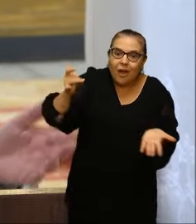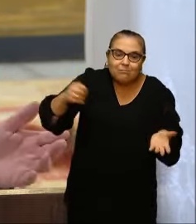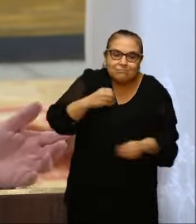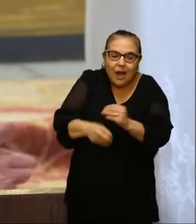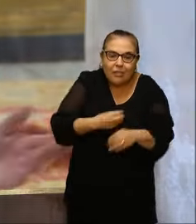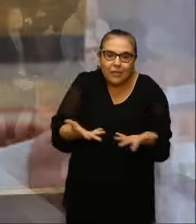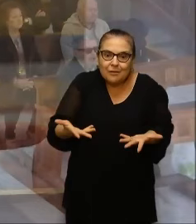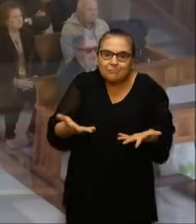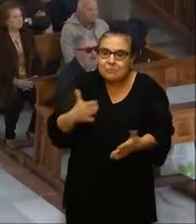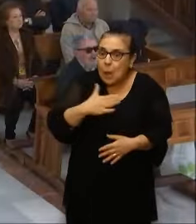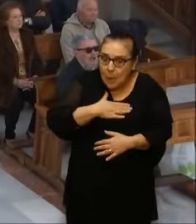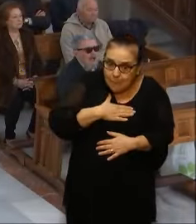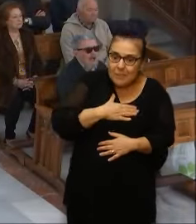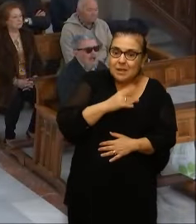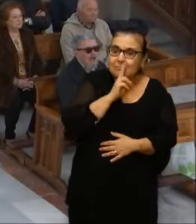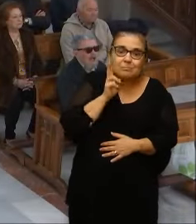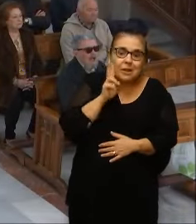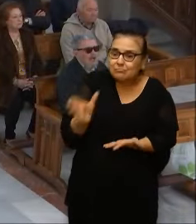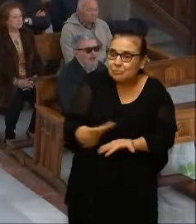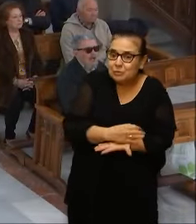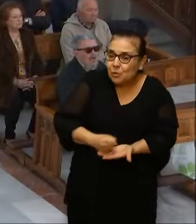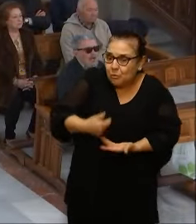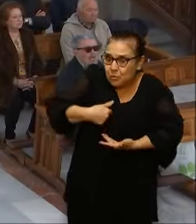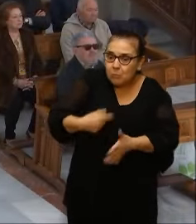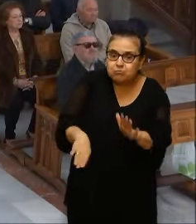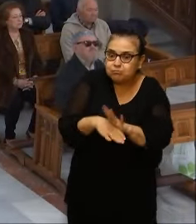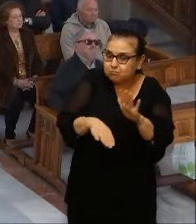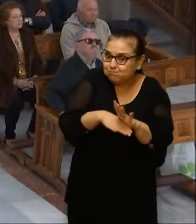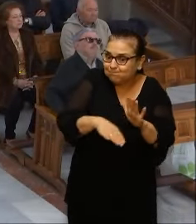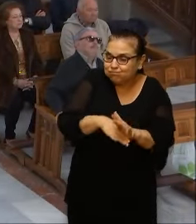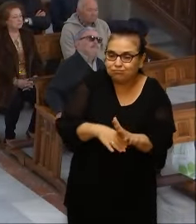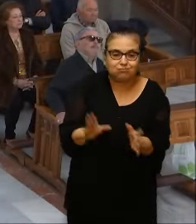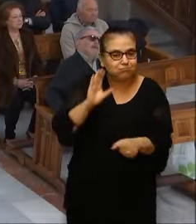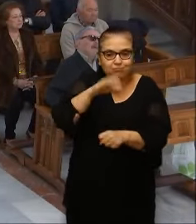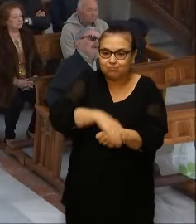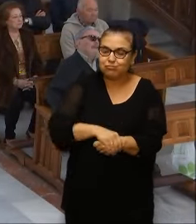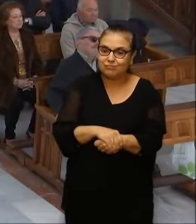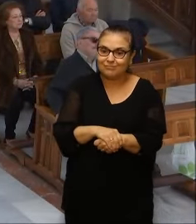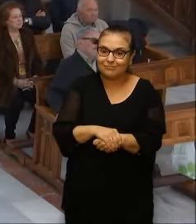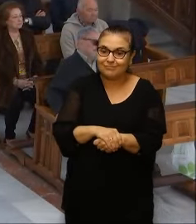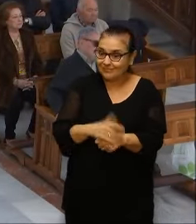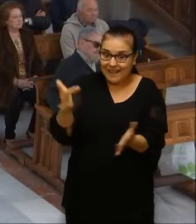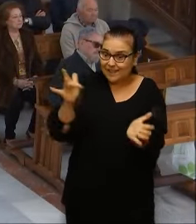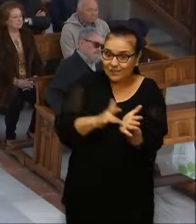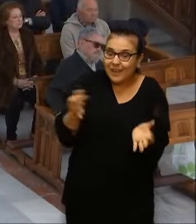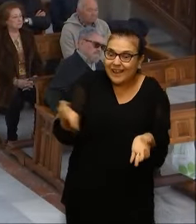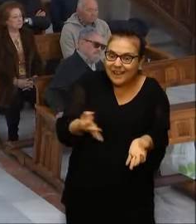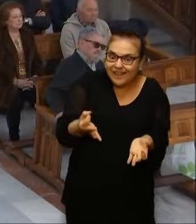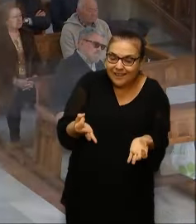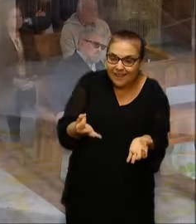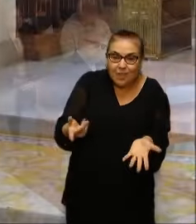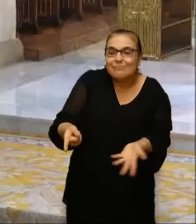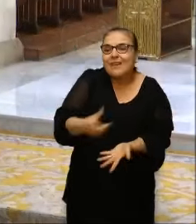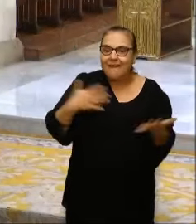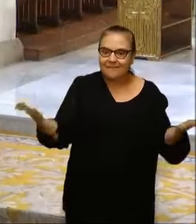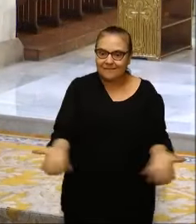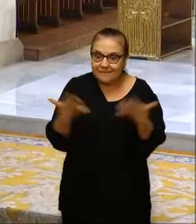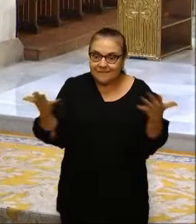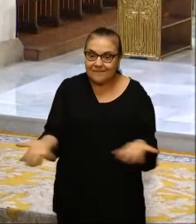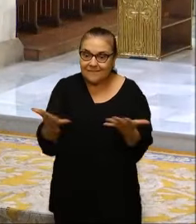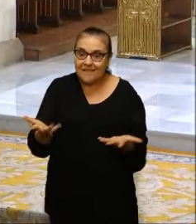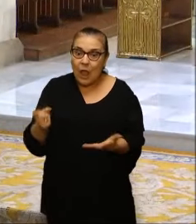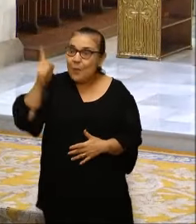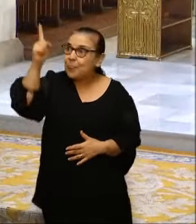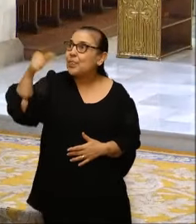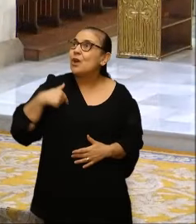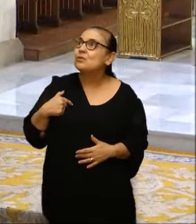a mi madre en todo, pues toca ahora seguir adelante, y toca ahora ponerse las pilas, y toca decir, Señor, quiero